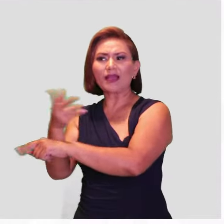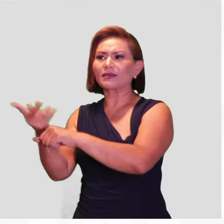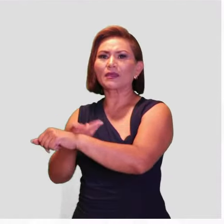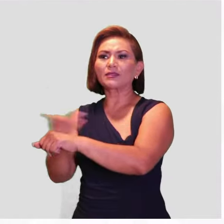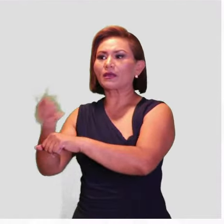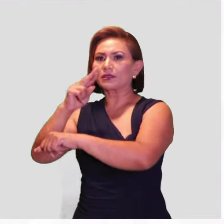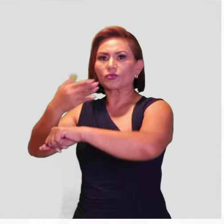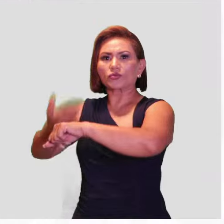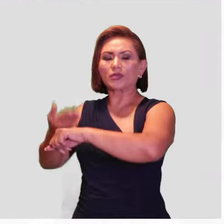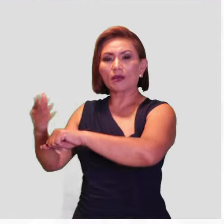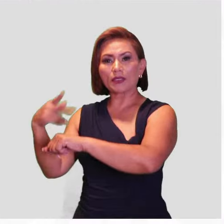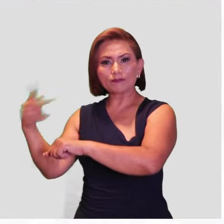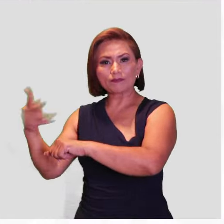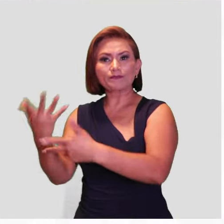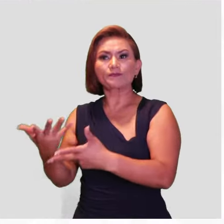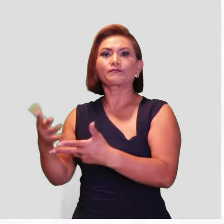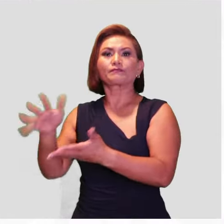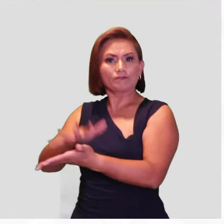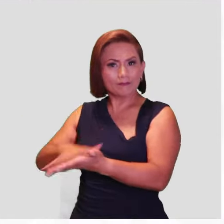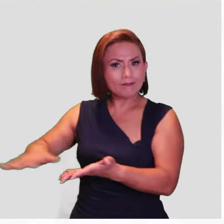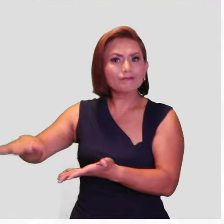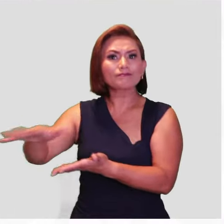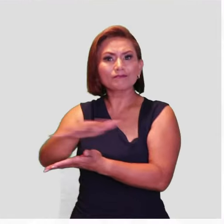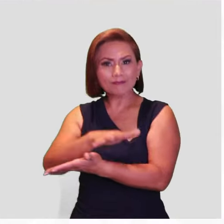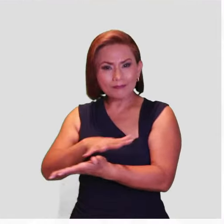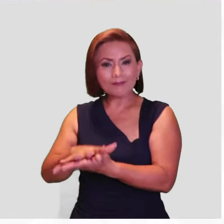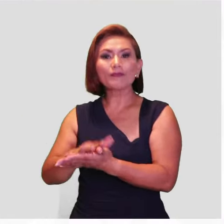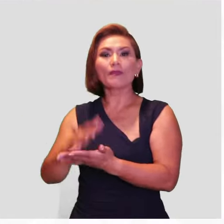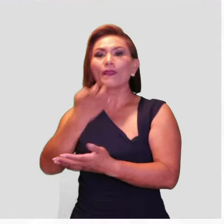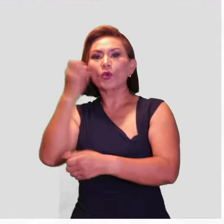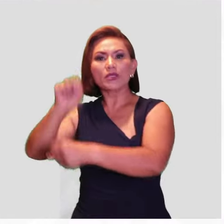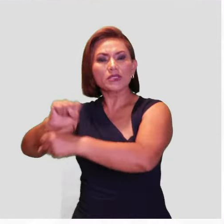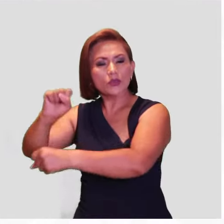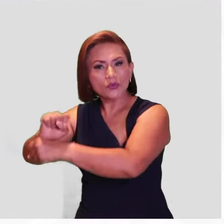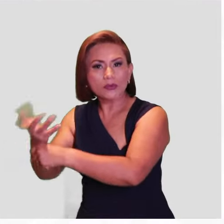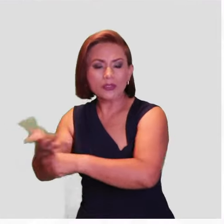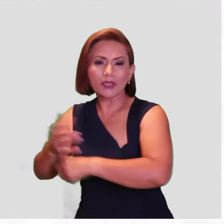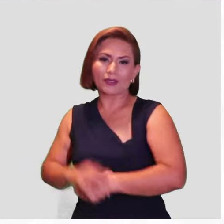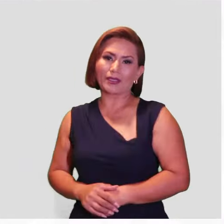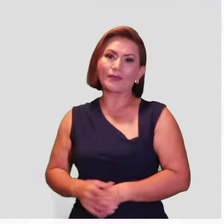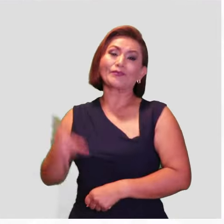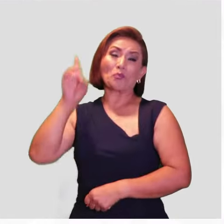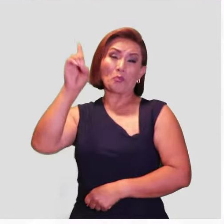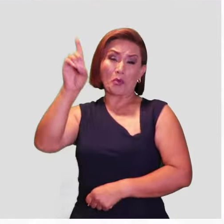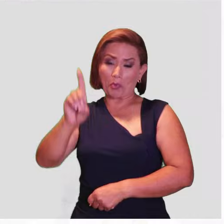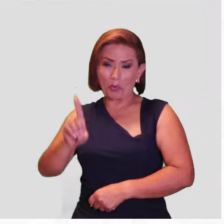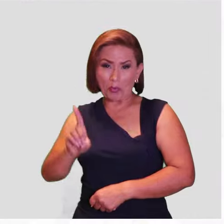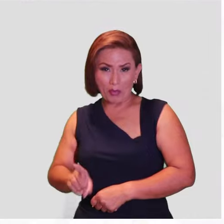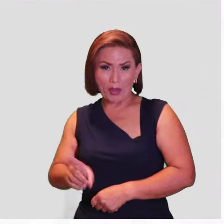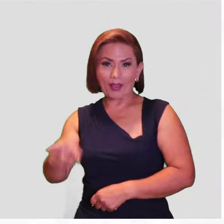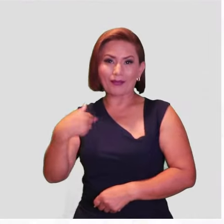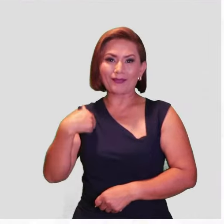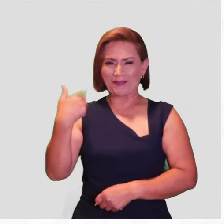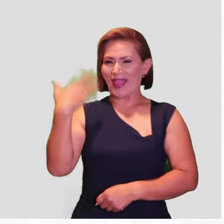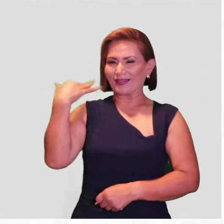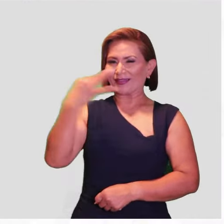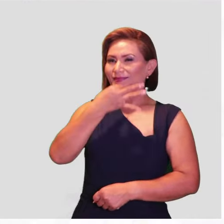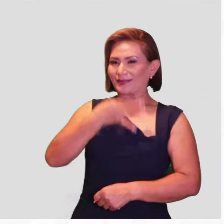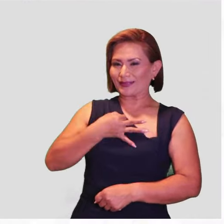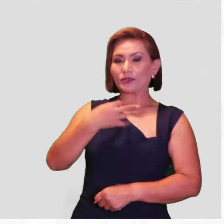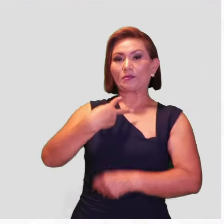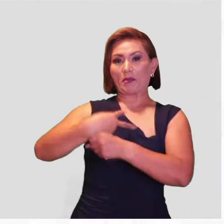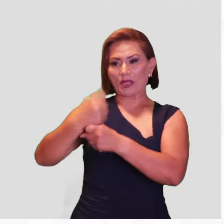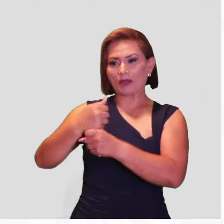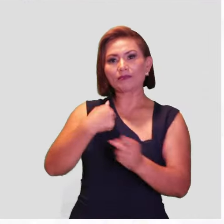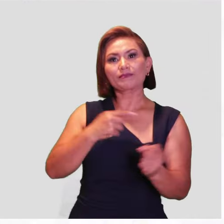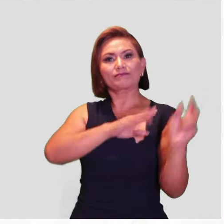de la construcción del aula de la secundaria. Todos los domingos, de hecho, nos invitaron para estar ahí,